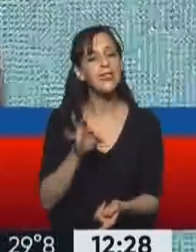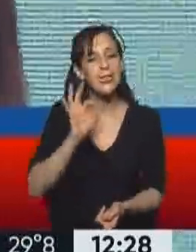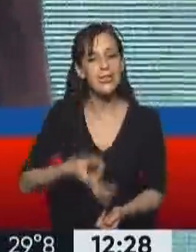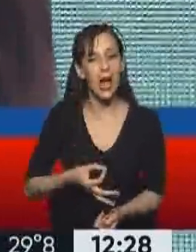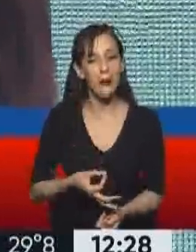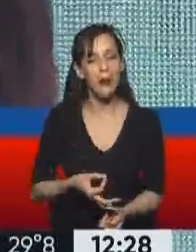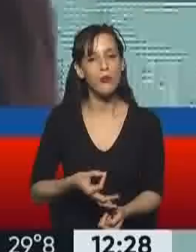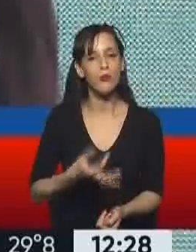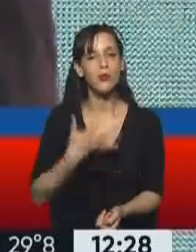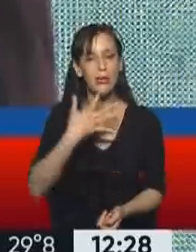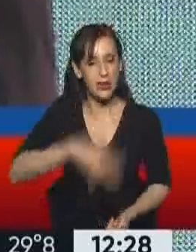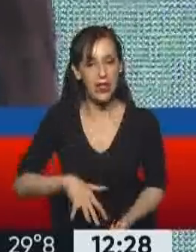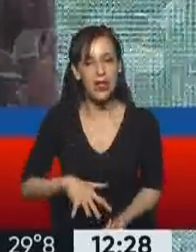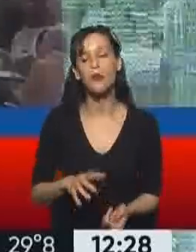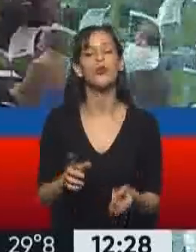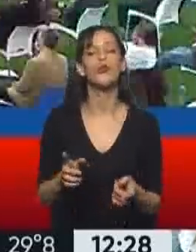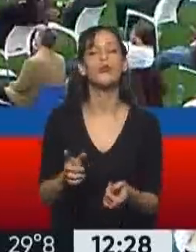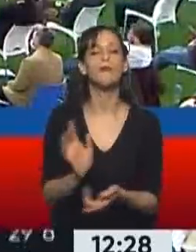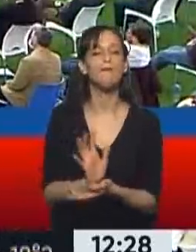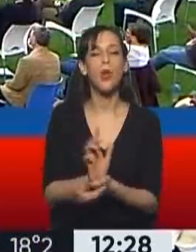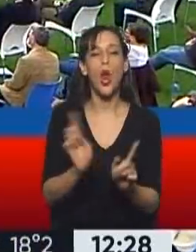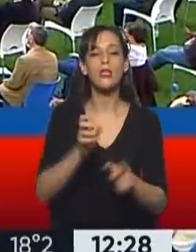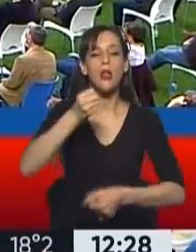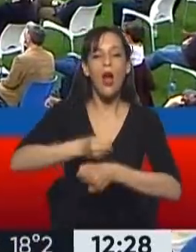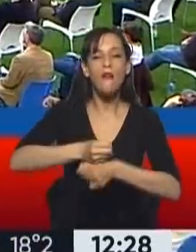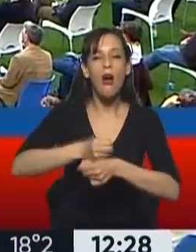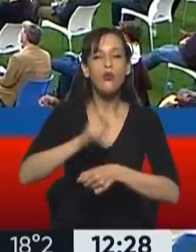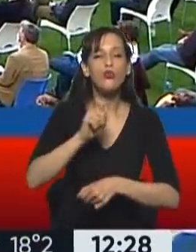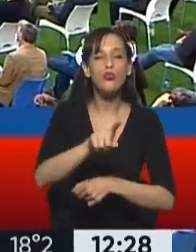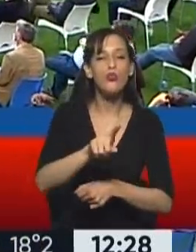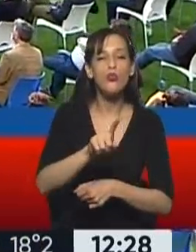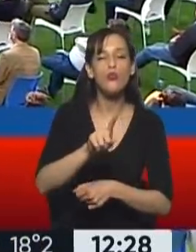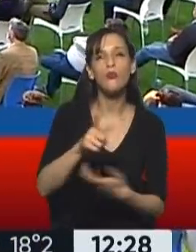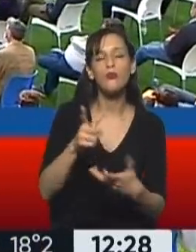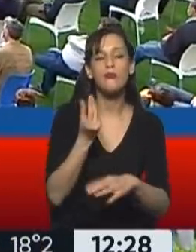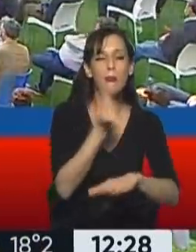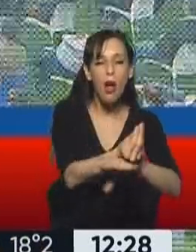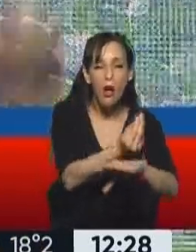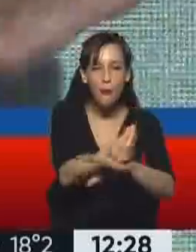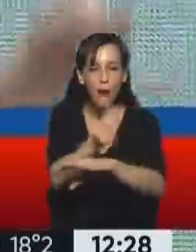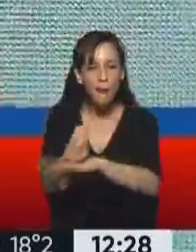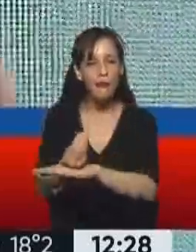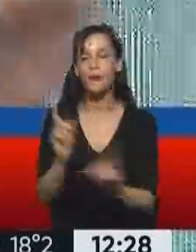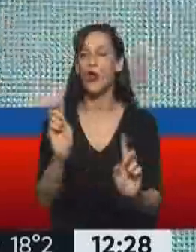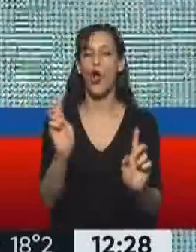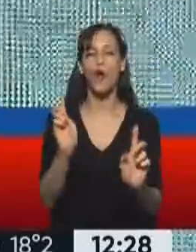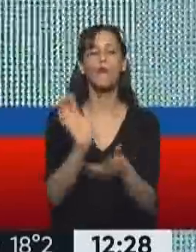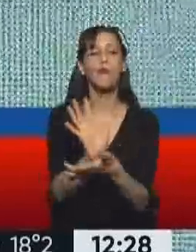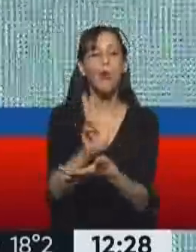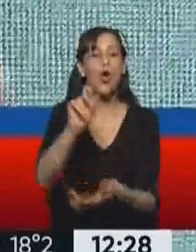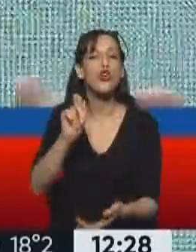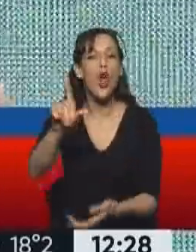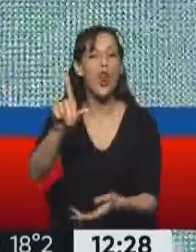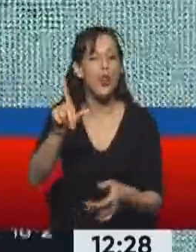lo principal no es el lugar que le toca y nos toca a los dirigentes, sino la representación de los intereses de la sociedad, lejos